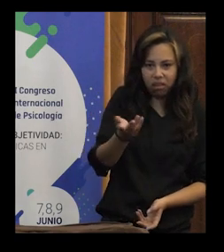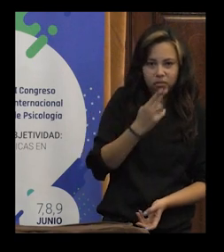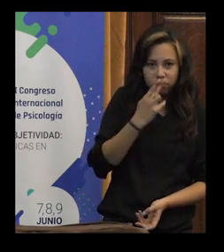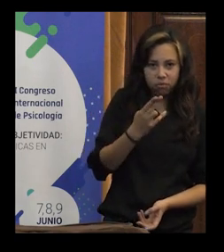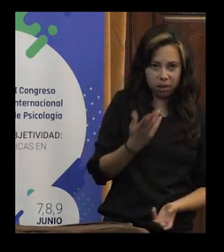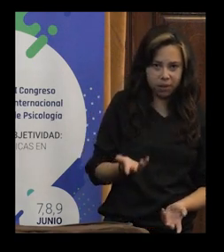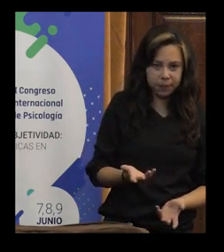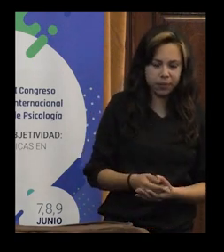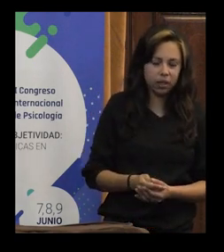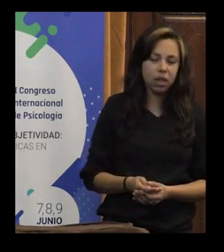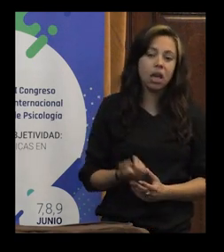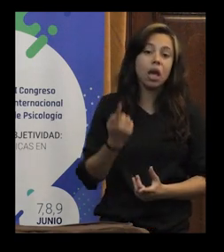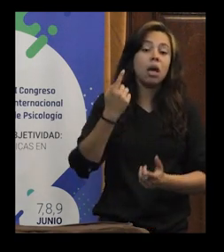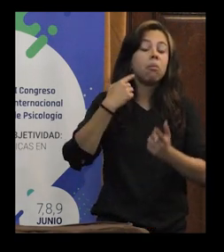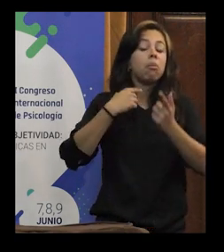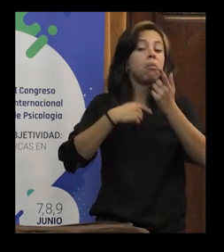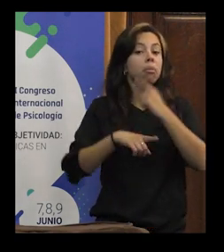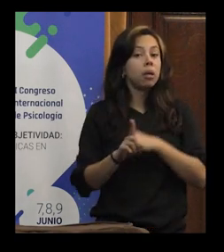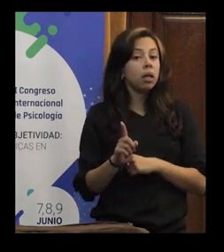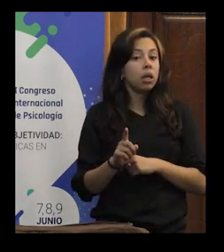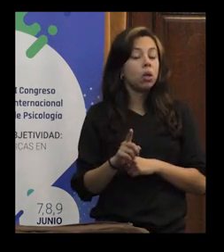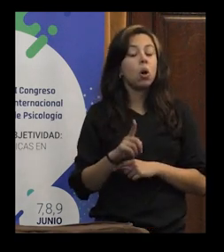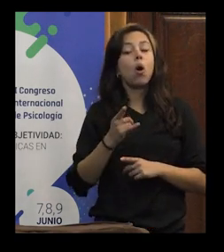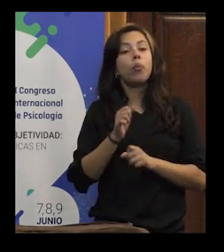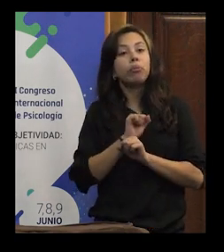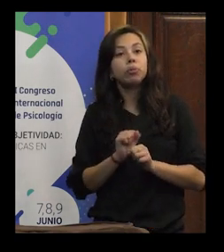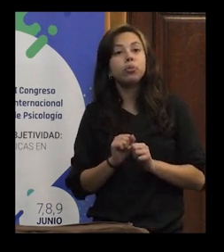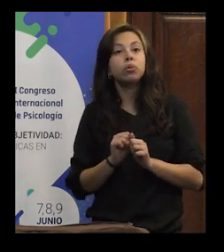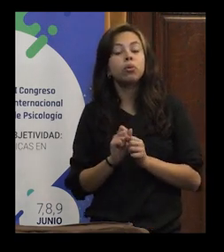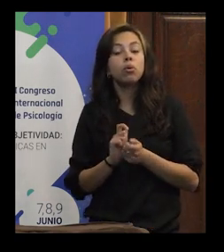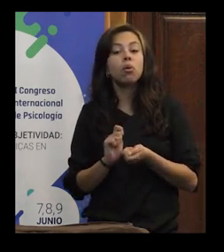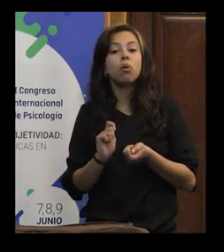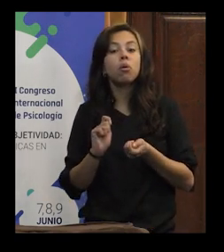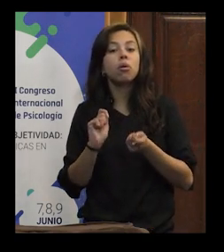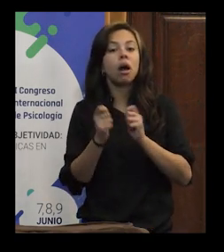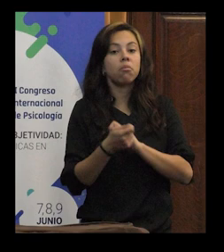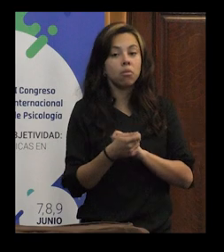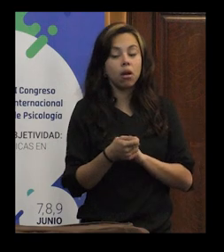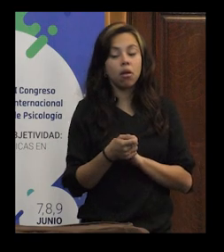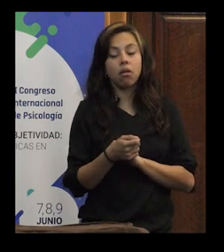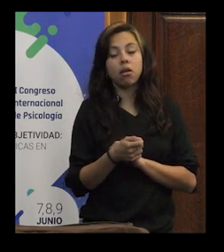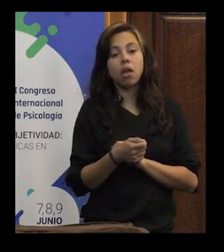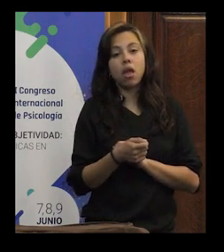Pero se convirtió omnipotente,